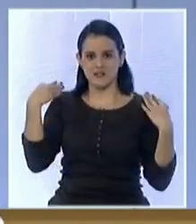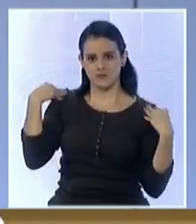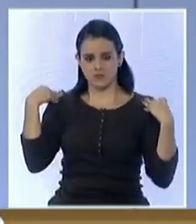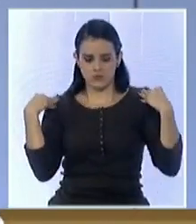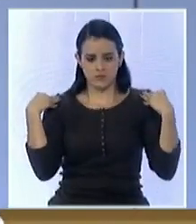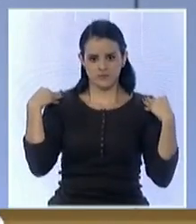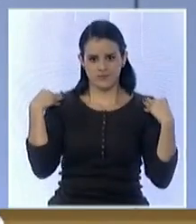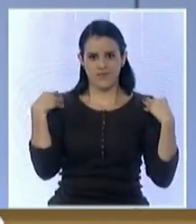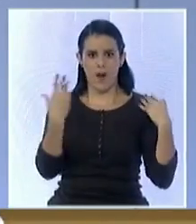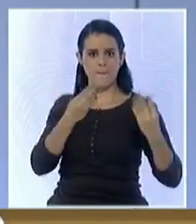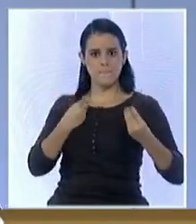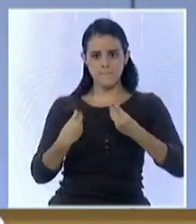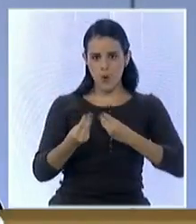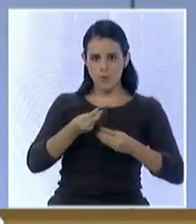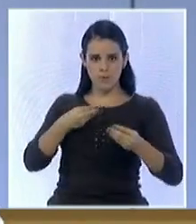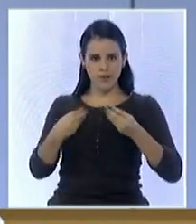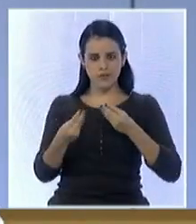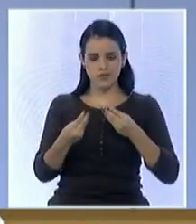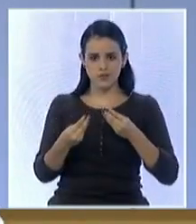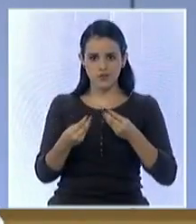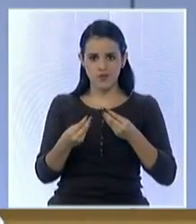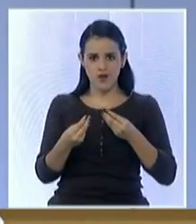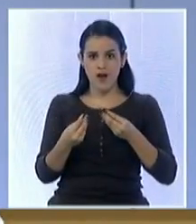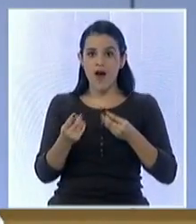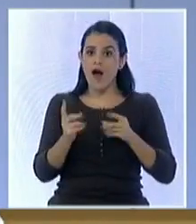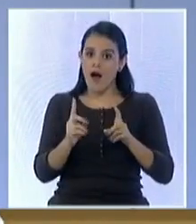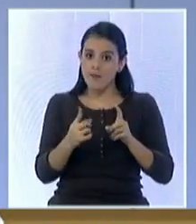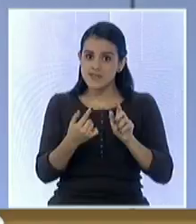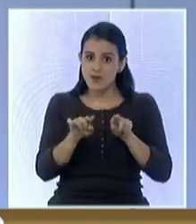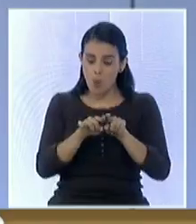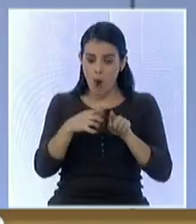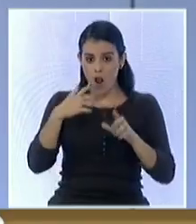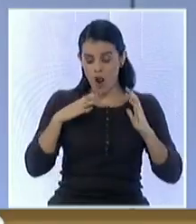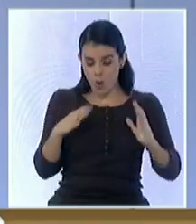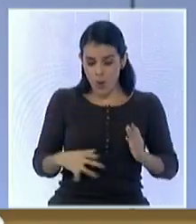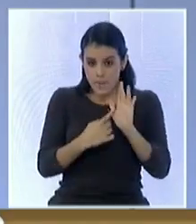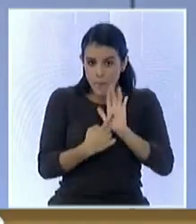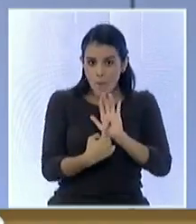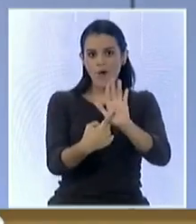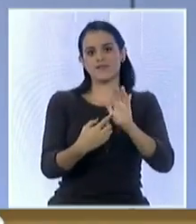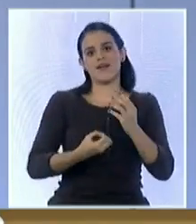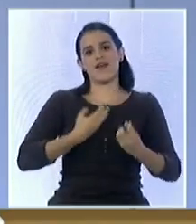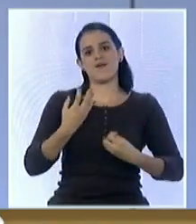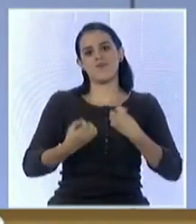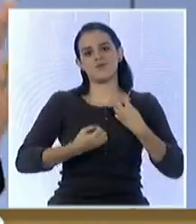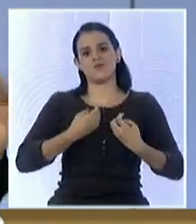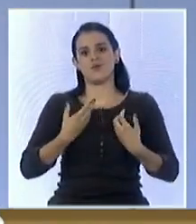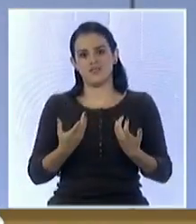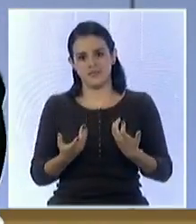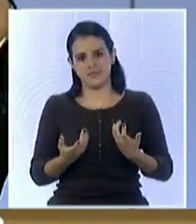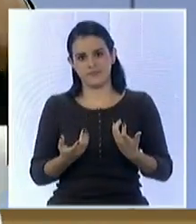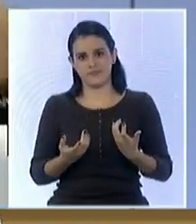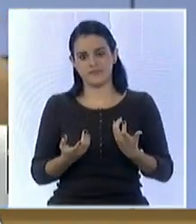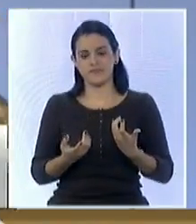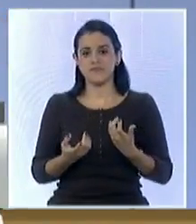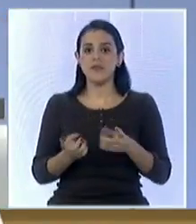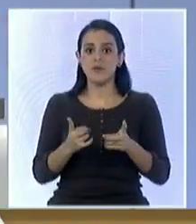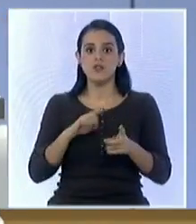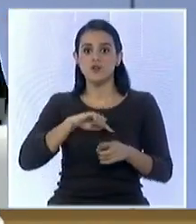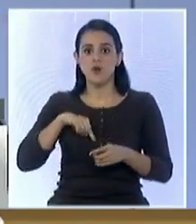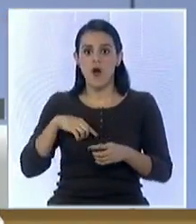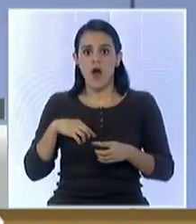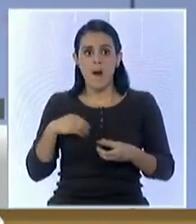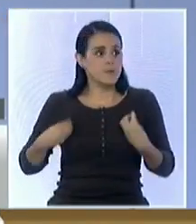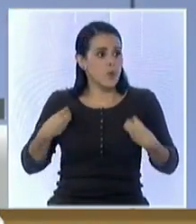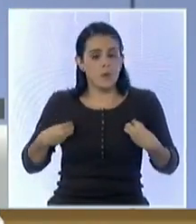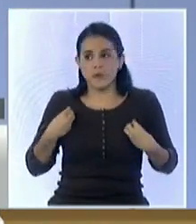de fondo y estamos viendo qué es lo que está sucediendo con nuestras emociones y qué está pasando, porque normalmente vivimos tan